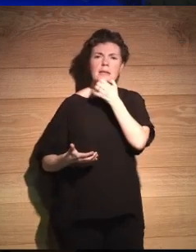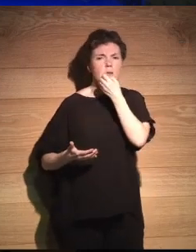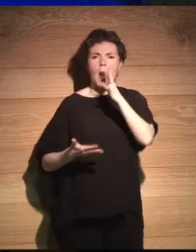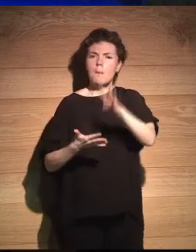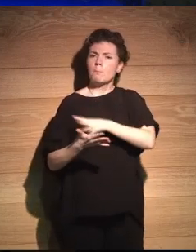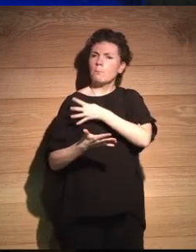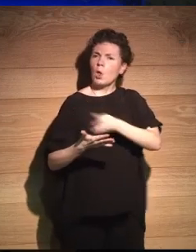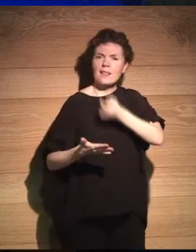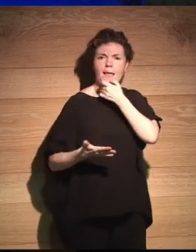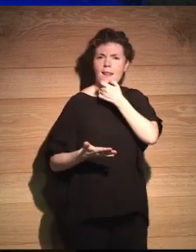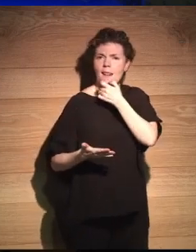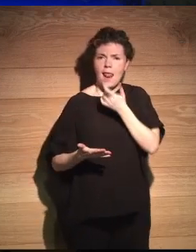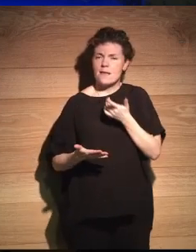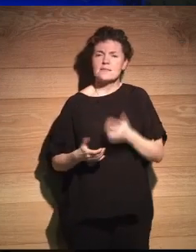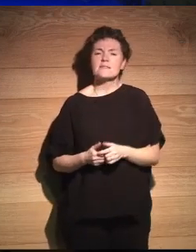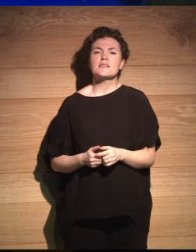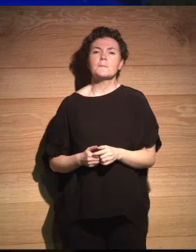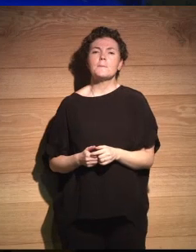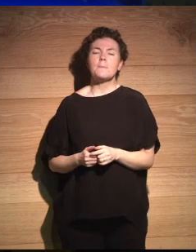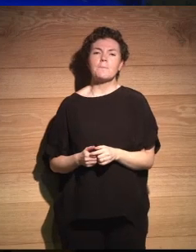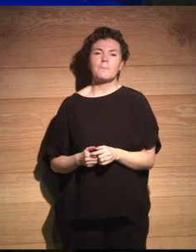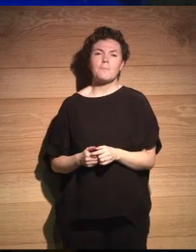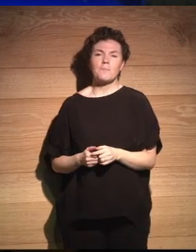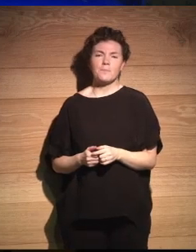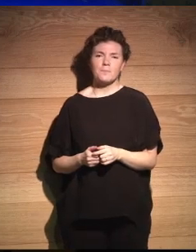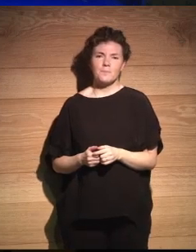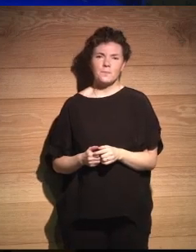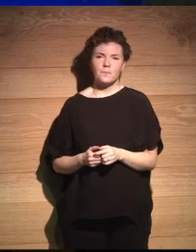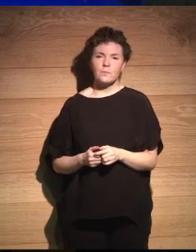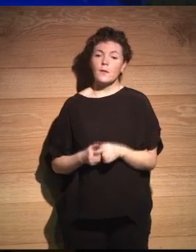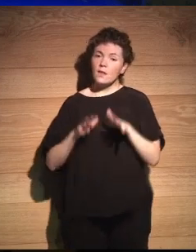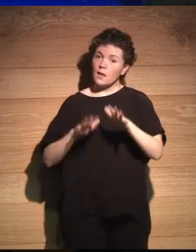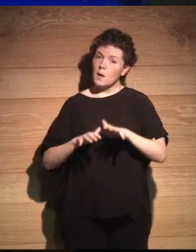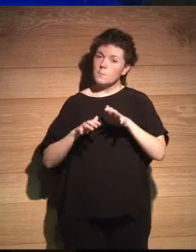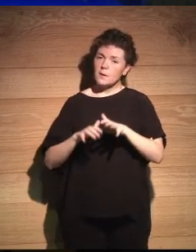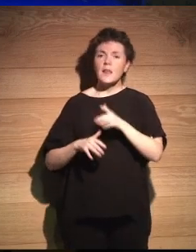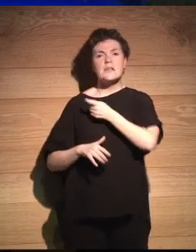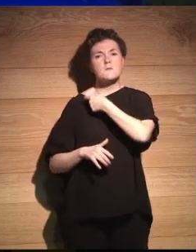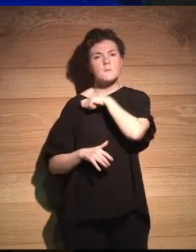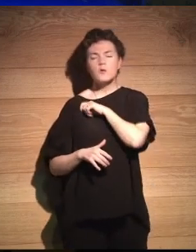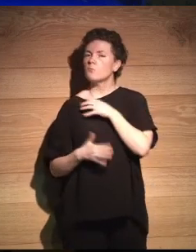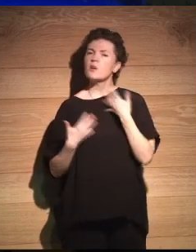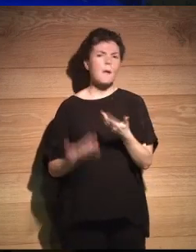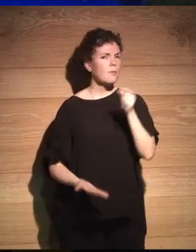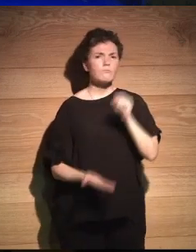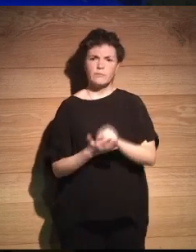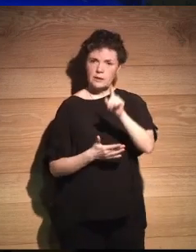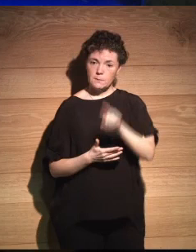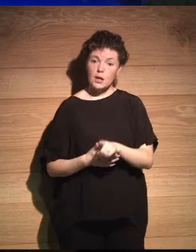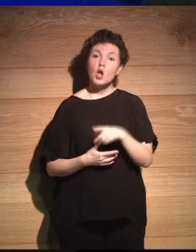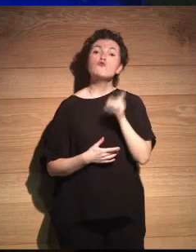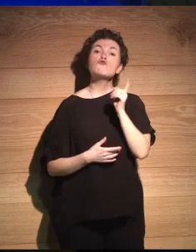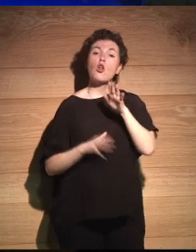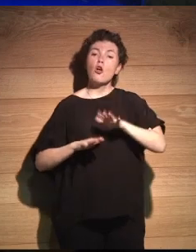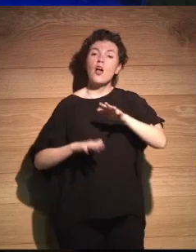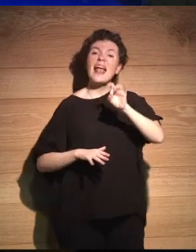poeta inglés, como decía un crítico, y aprendió el español muy rápido. Solo estuvo 15